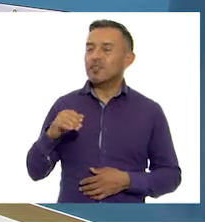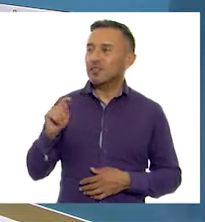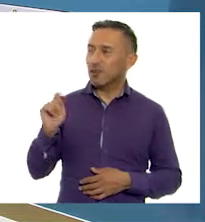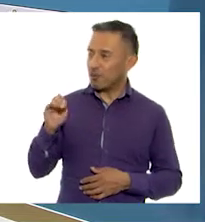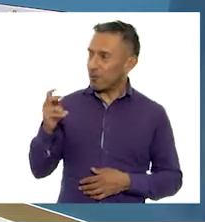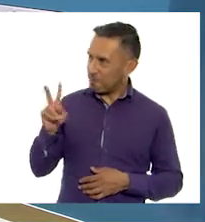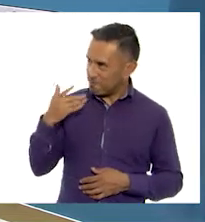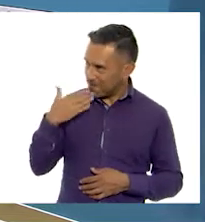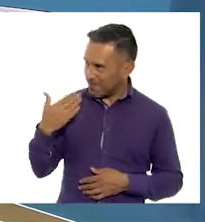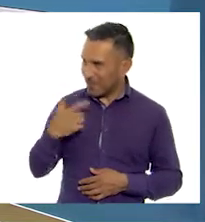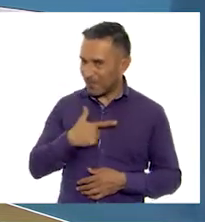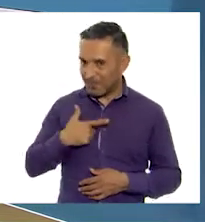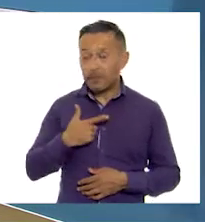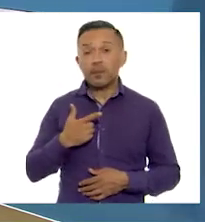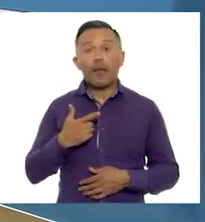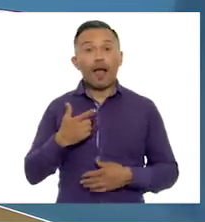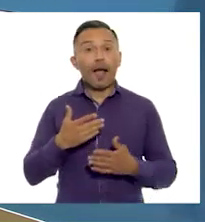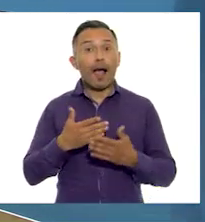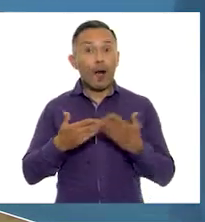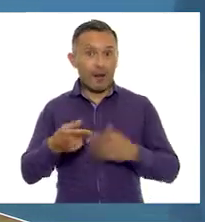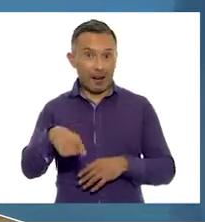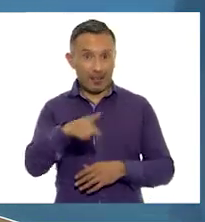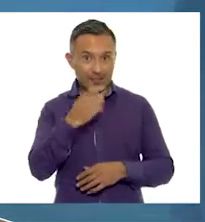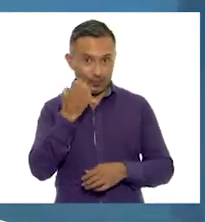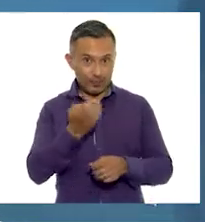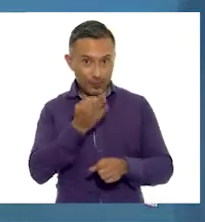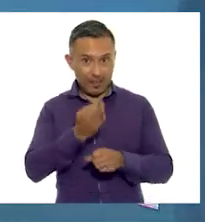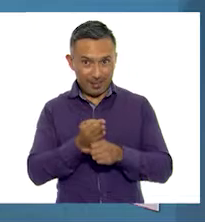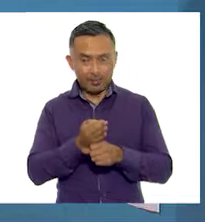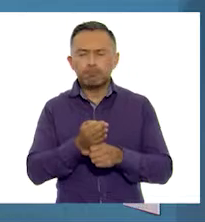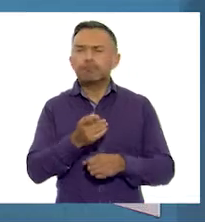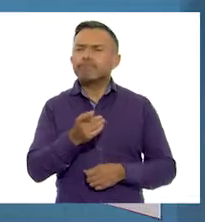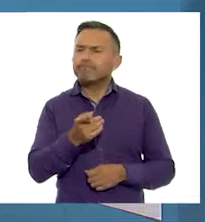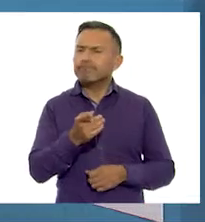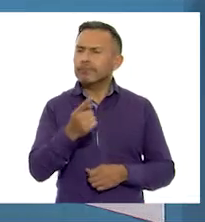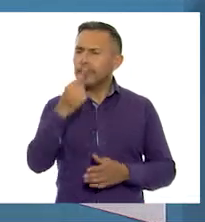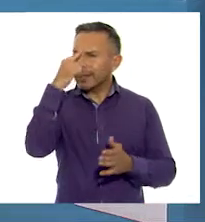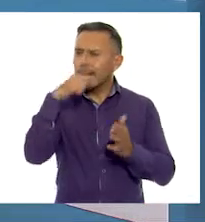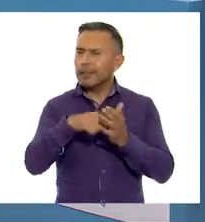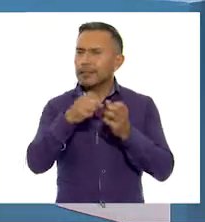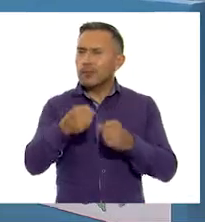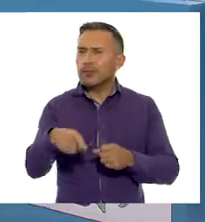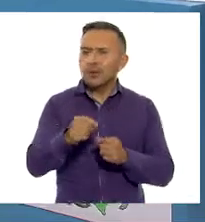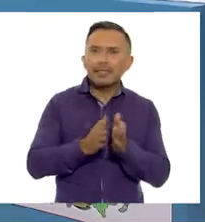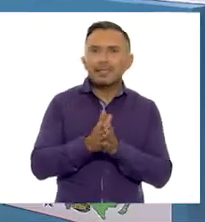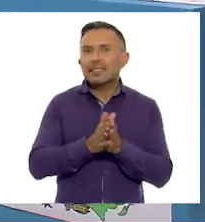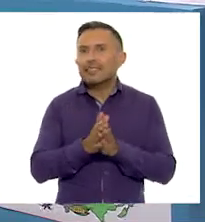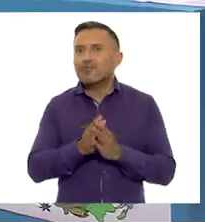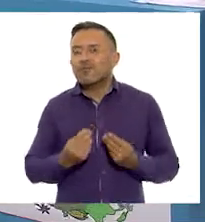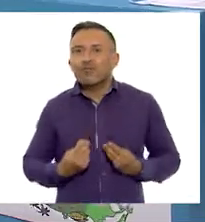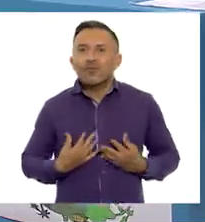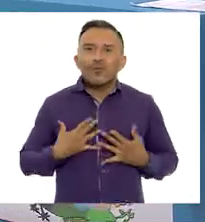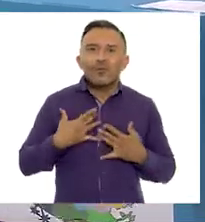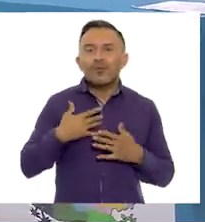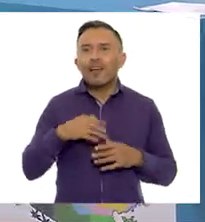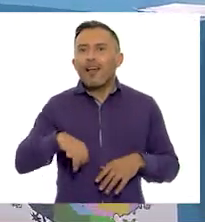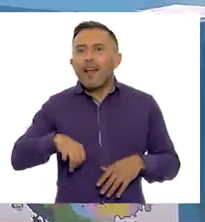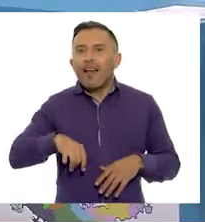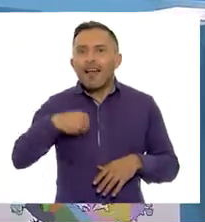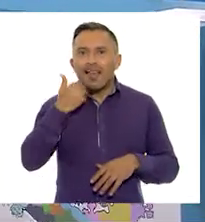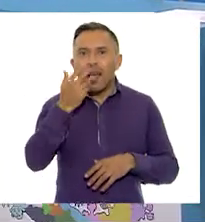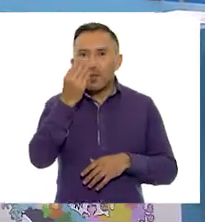y nuestros estudiantes en casa. Seguramente están igual de dispuestos y motivados, y yo también lo estoy. Pues en esta